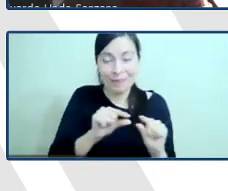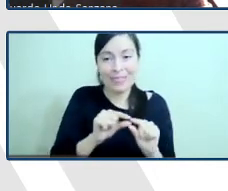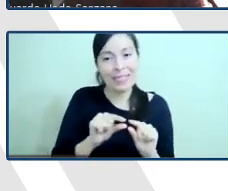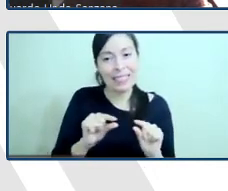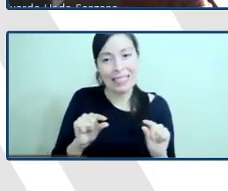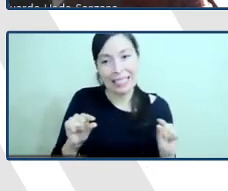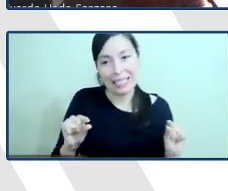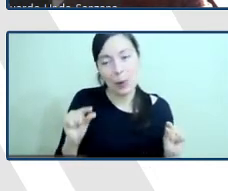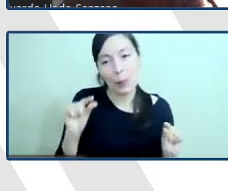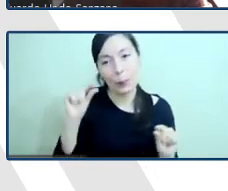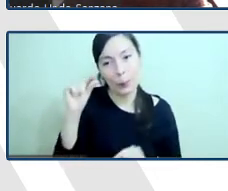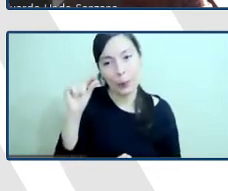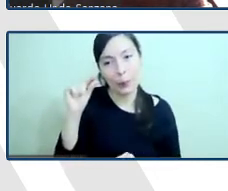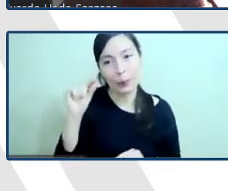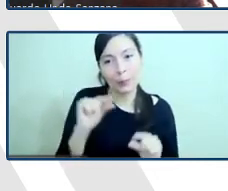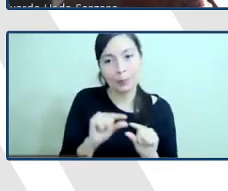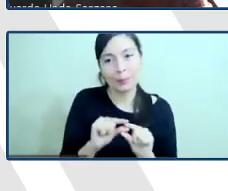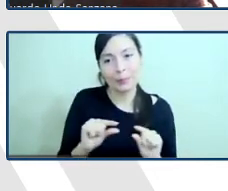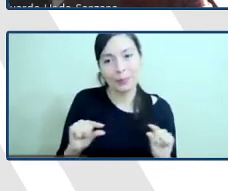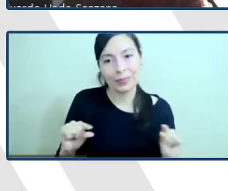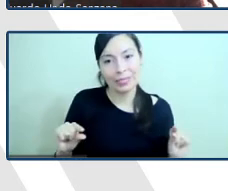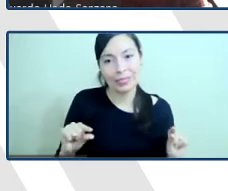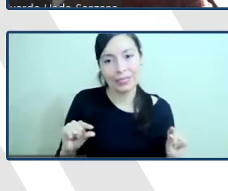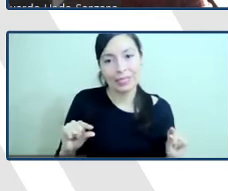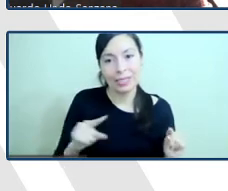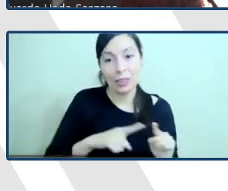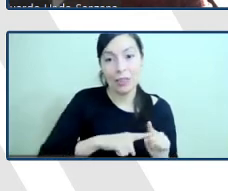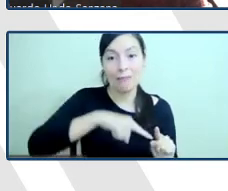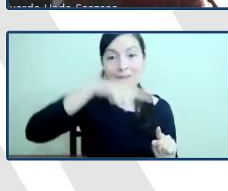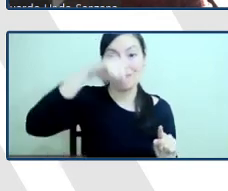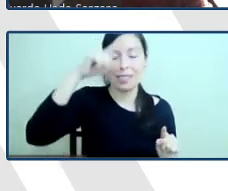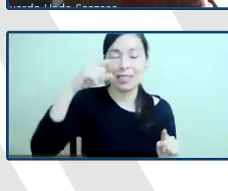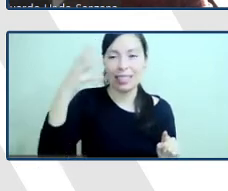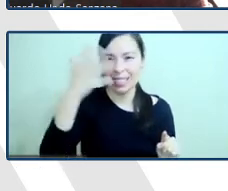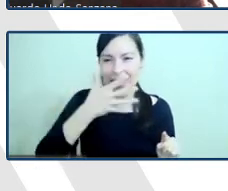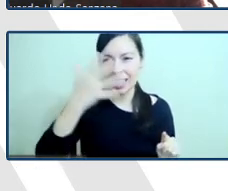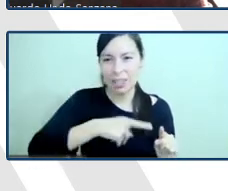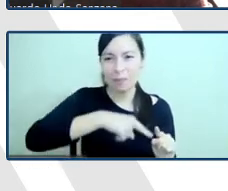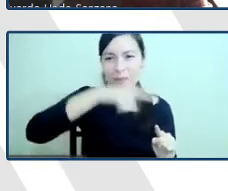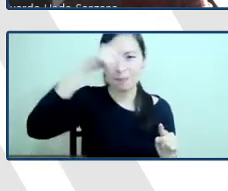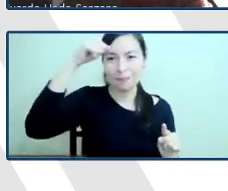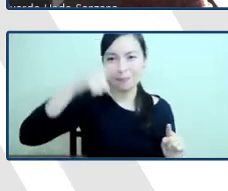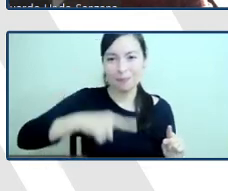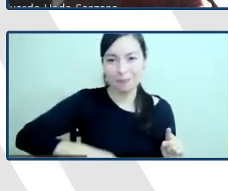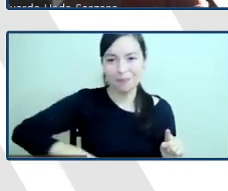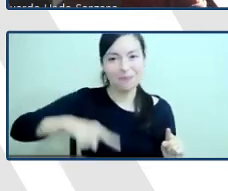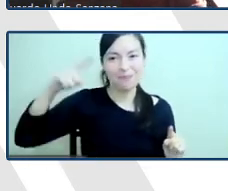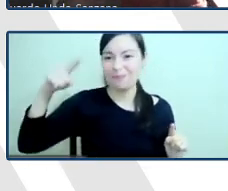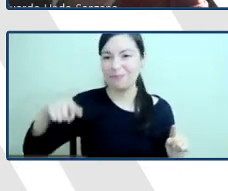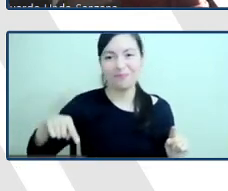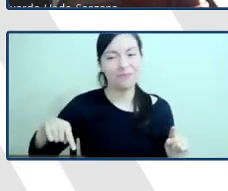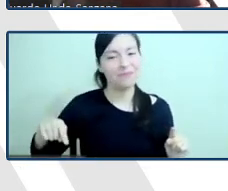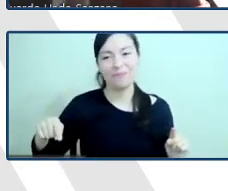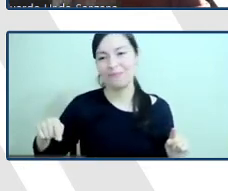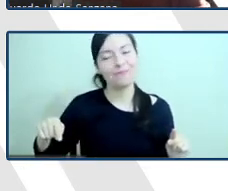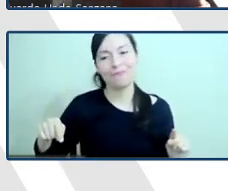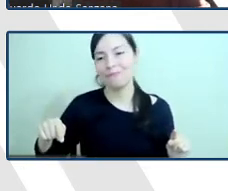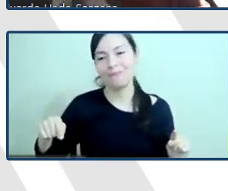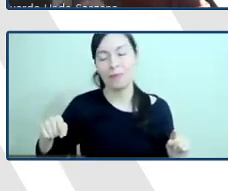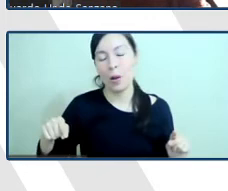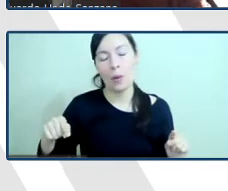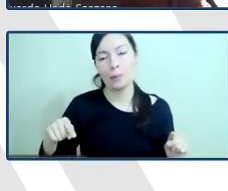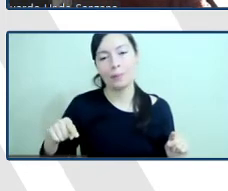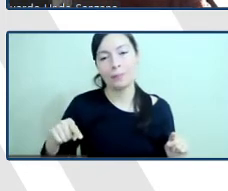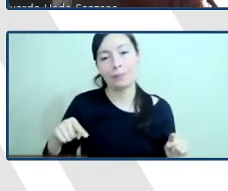otro cambio, como los que estamos viendo ahí en esas líneas negras, no corresponde a cambios en la constante solar. Sin embargo, es